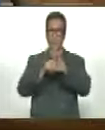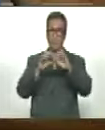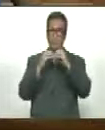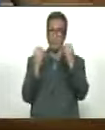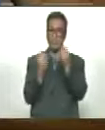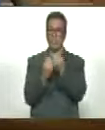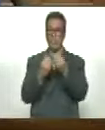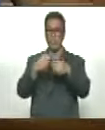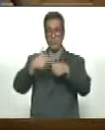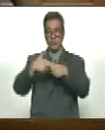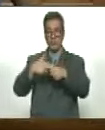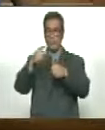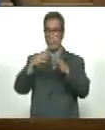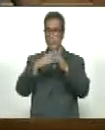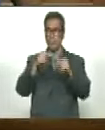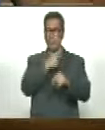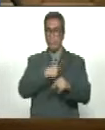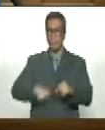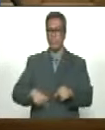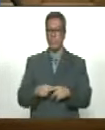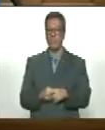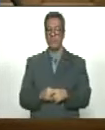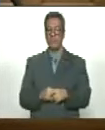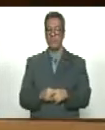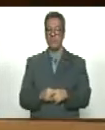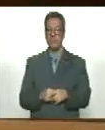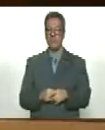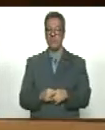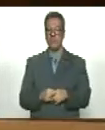de Hidrocarburos. Es todo, ciudadano presidente.